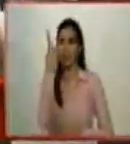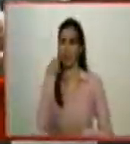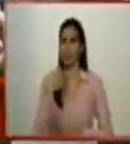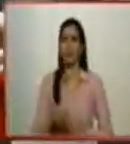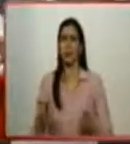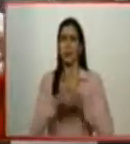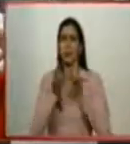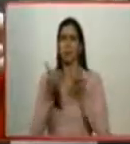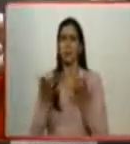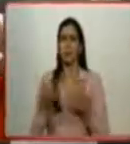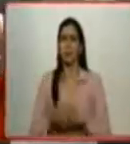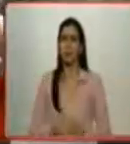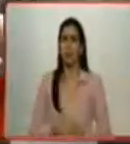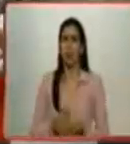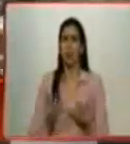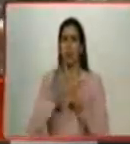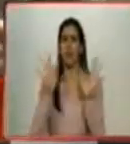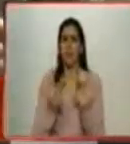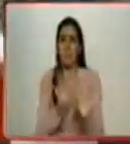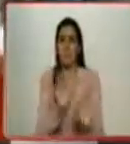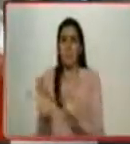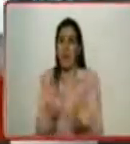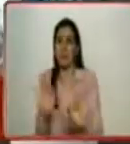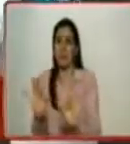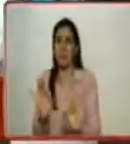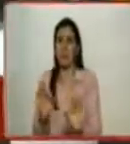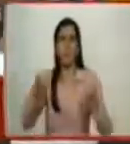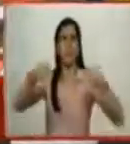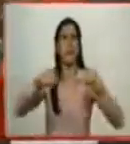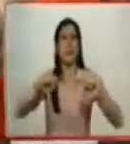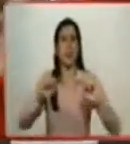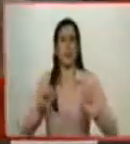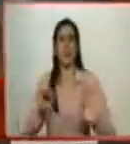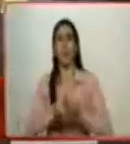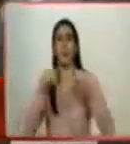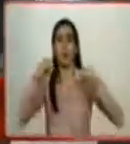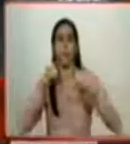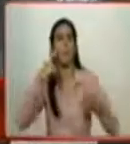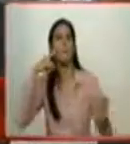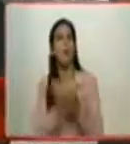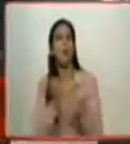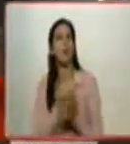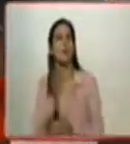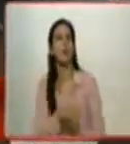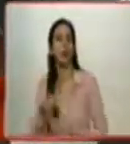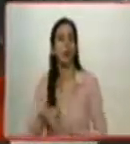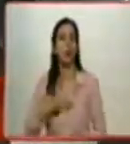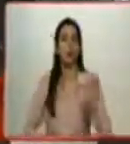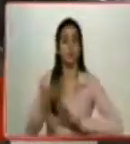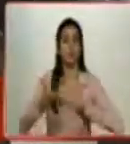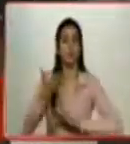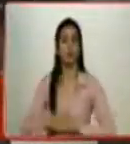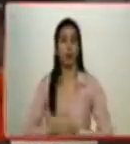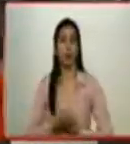como la preparatoria, el preentrenamiento para probar la capacidad de movilización que tenían